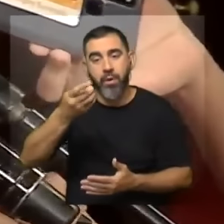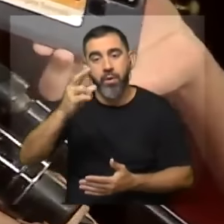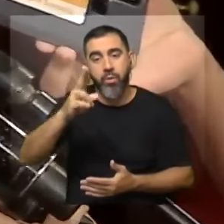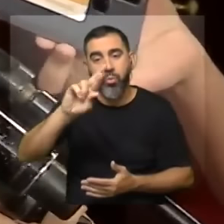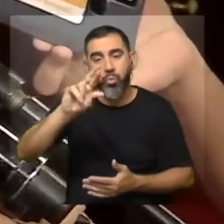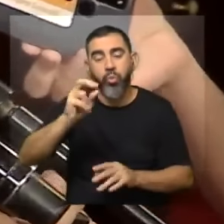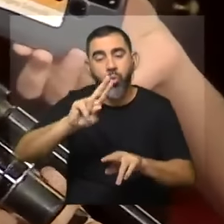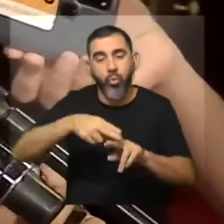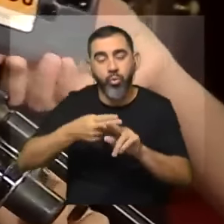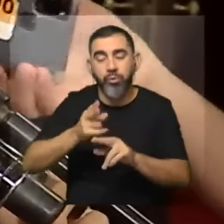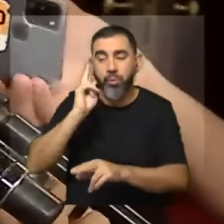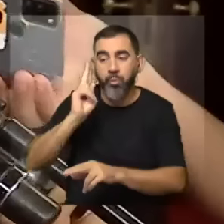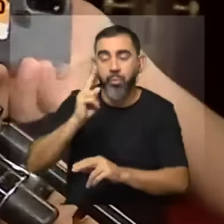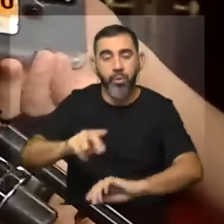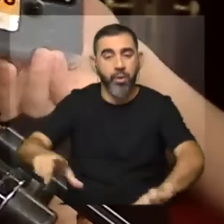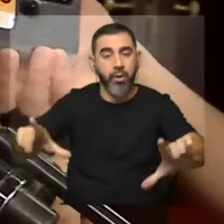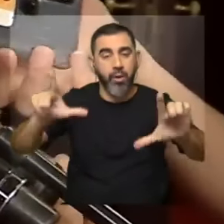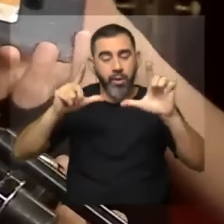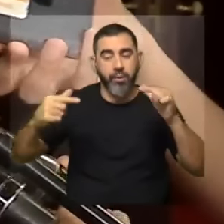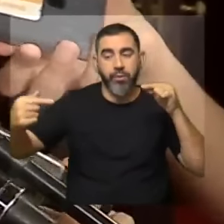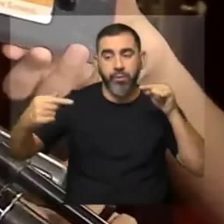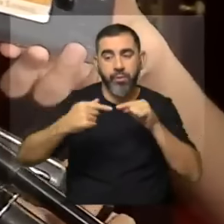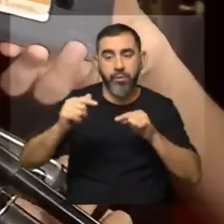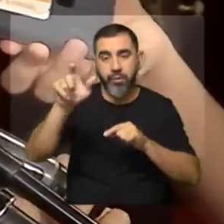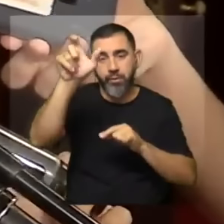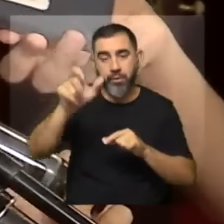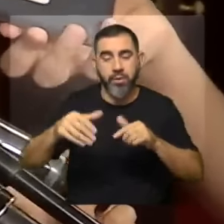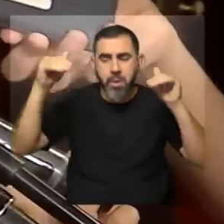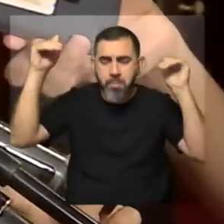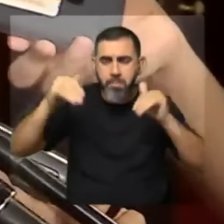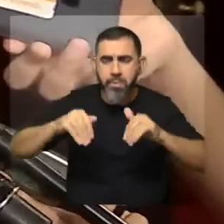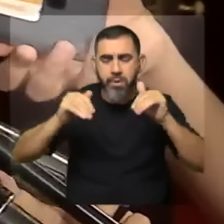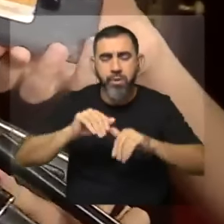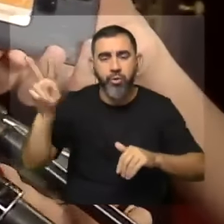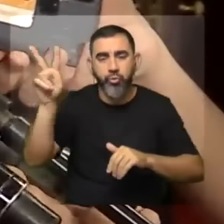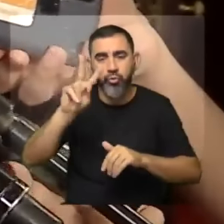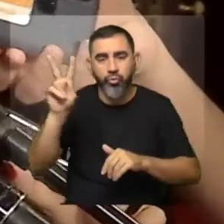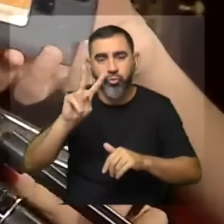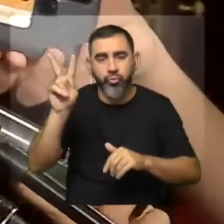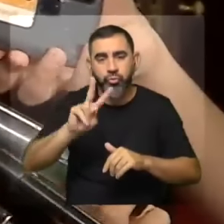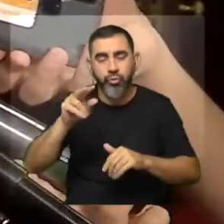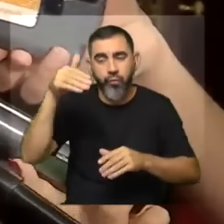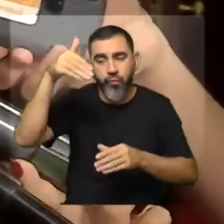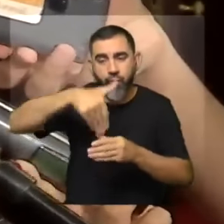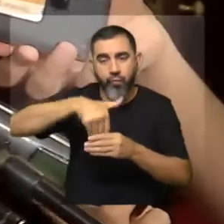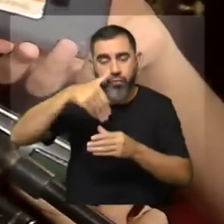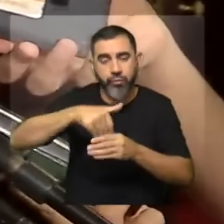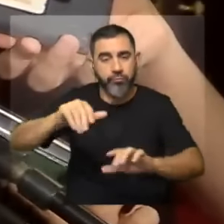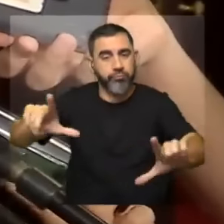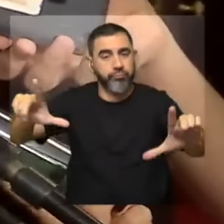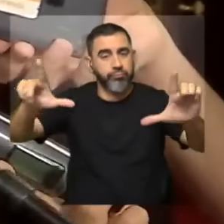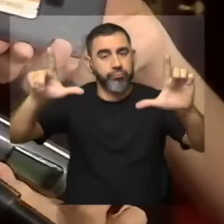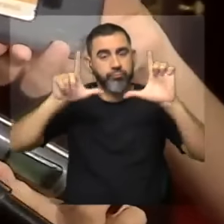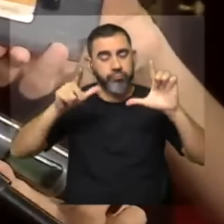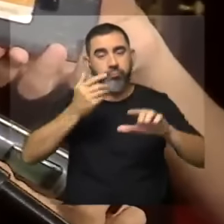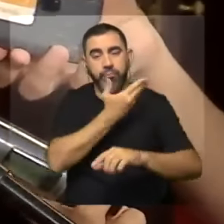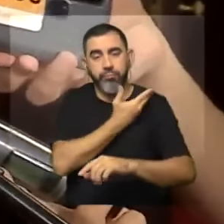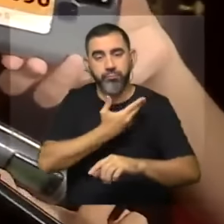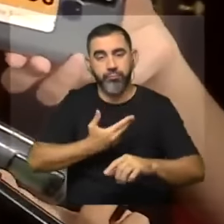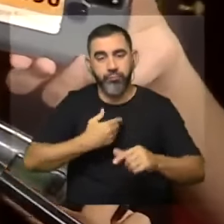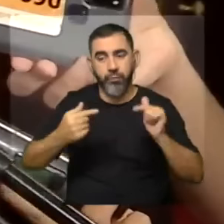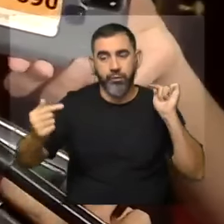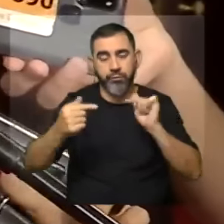inhabilitación de la candidata opositora la que millones de venezolanos han votado para que sea la candidata